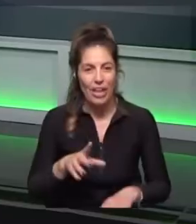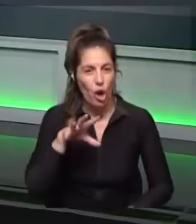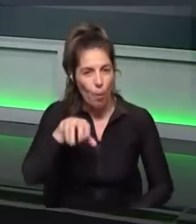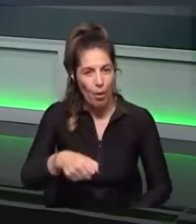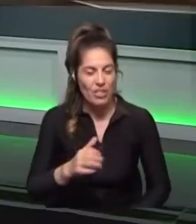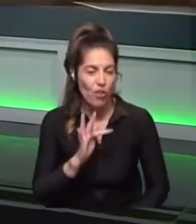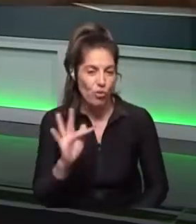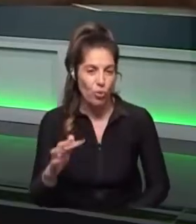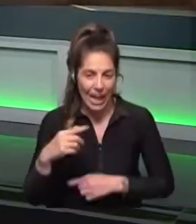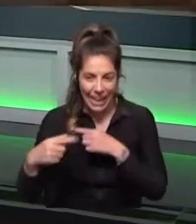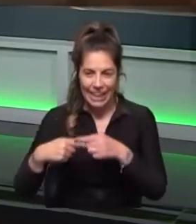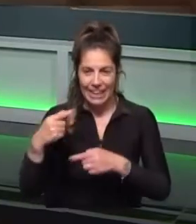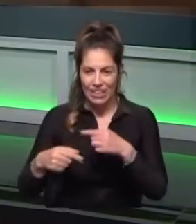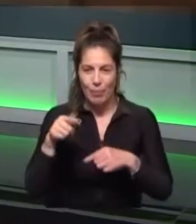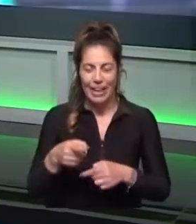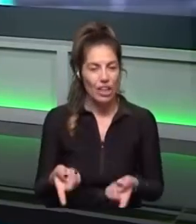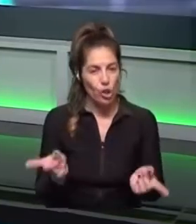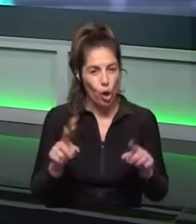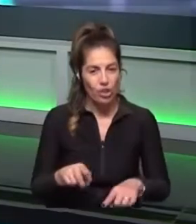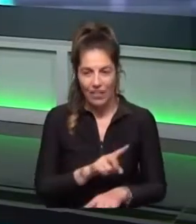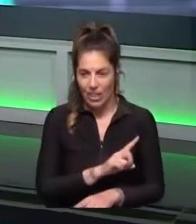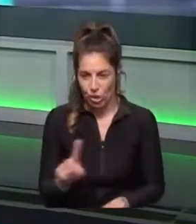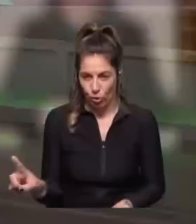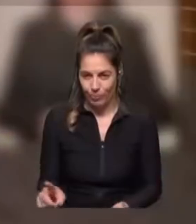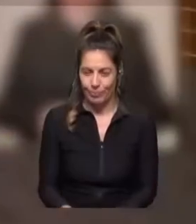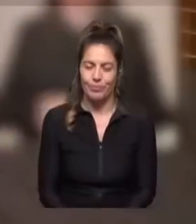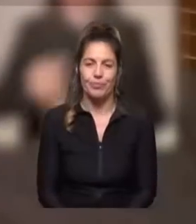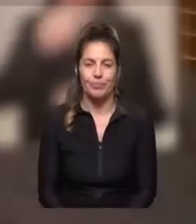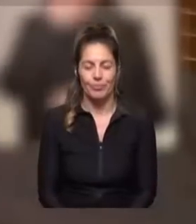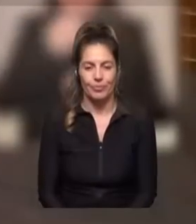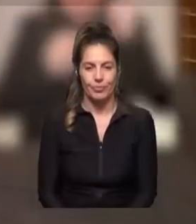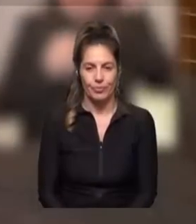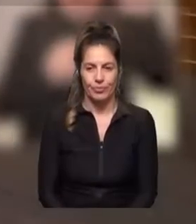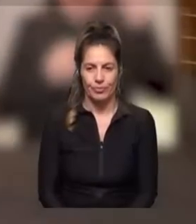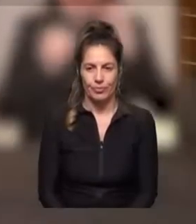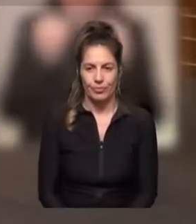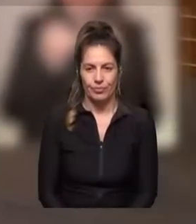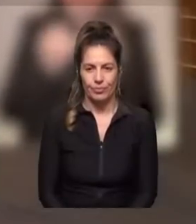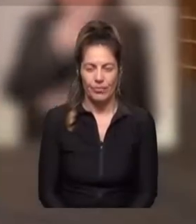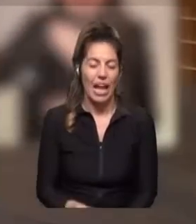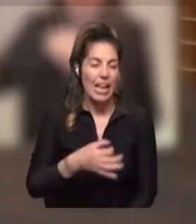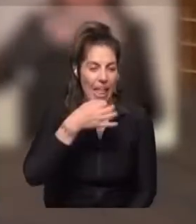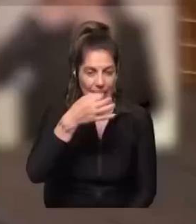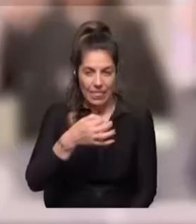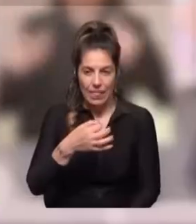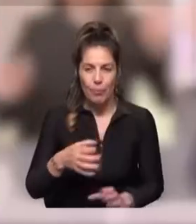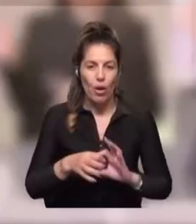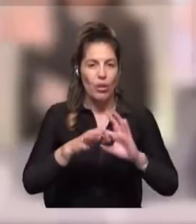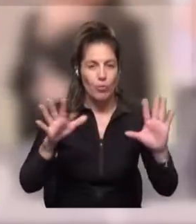hacia las futuras generaciones para que esto no vuelva a suceder la democracia compatriotas